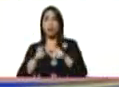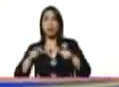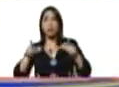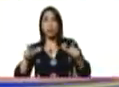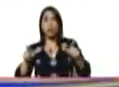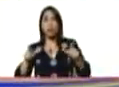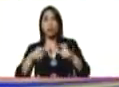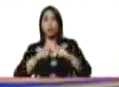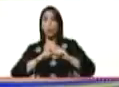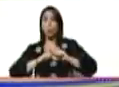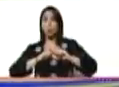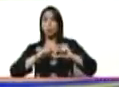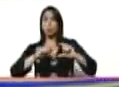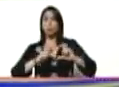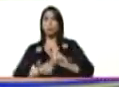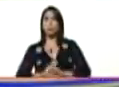corazón